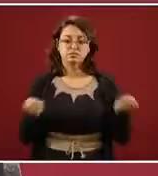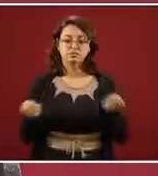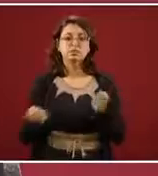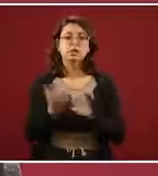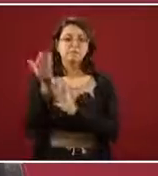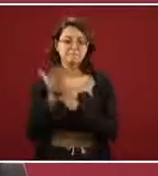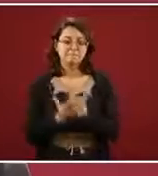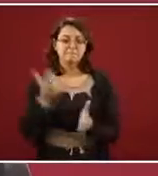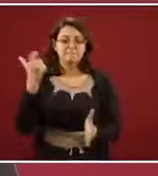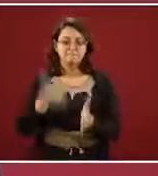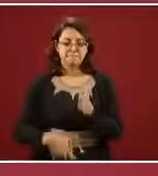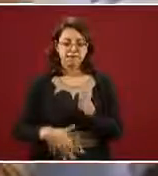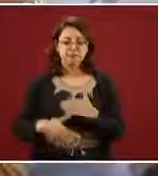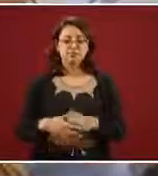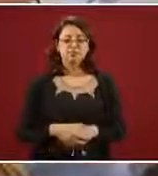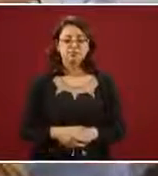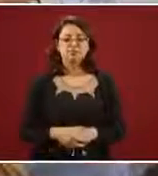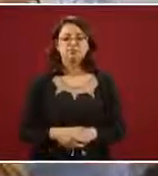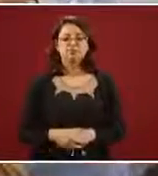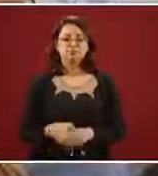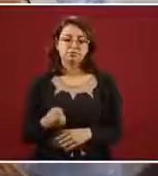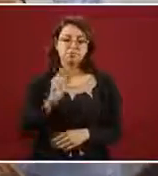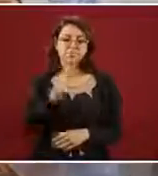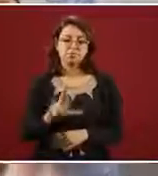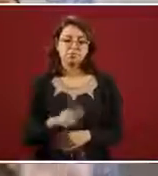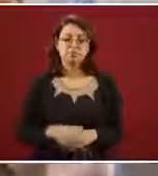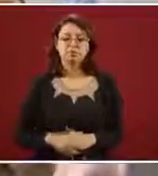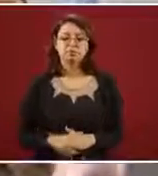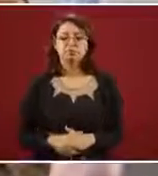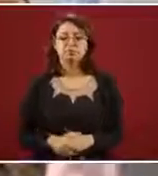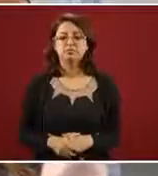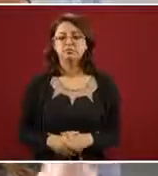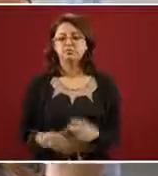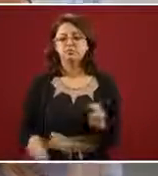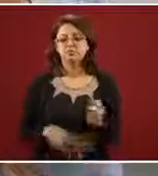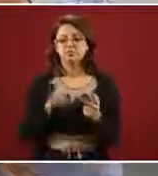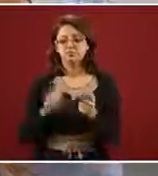precio. Entonces, eso es lo que puedo comentarte. Presidente, y una segunda pregunta.